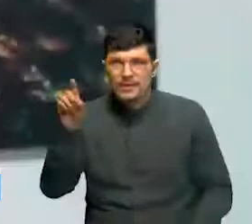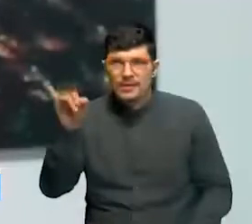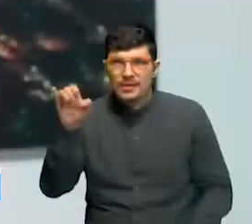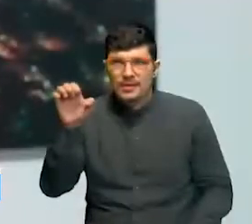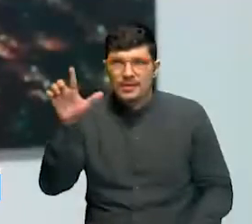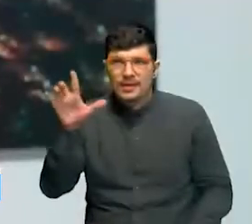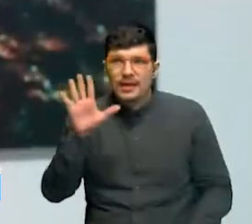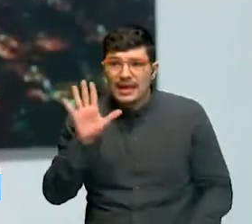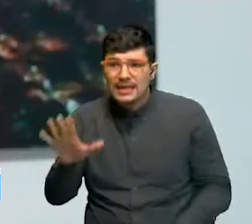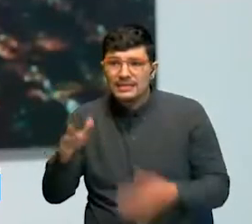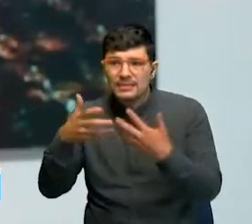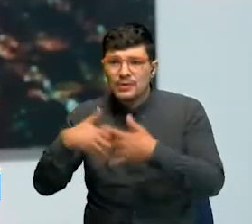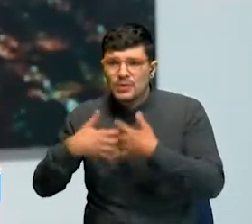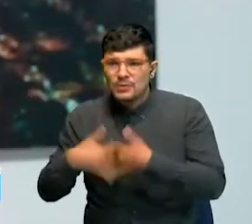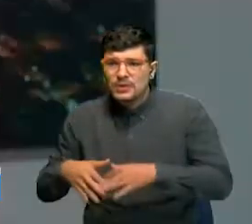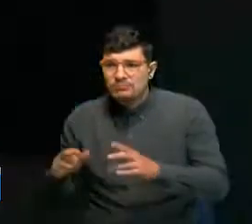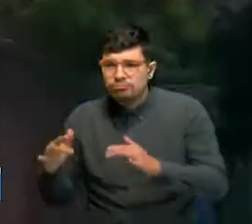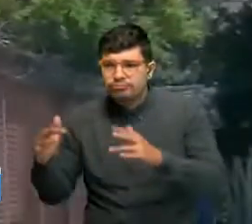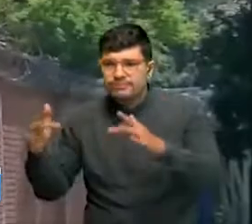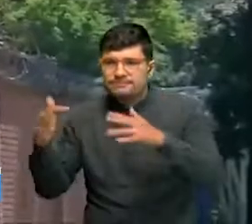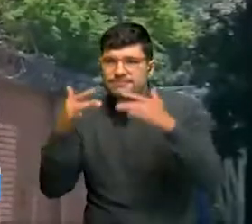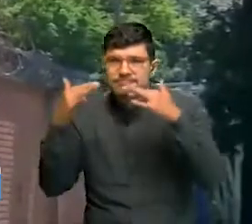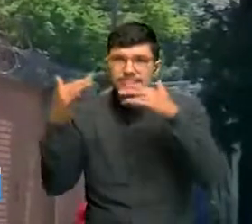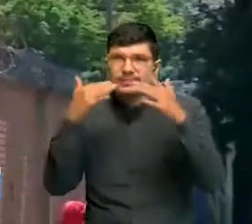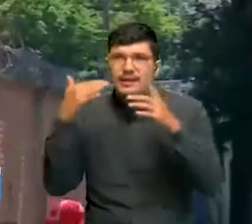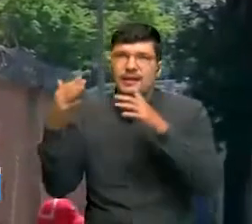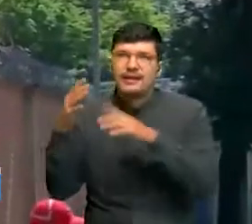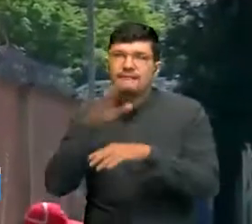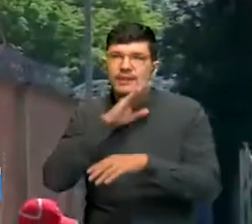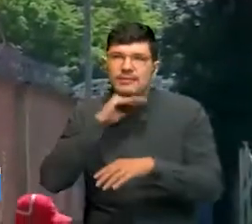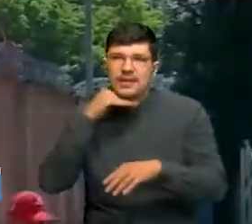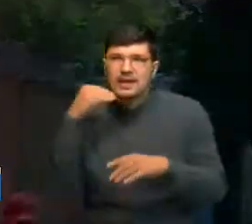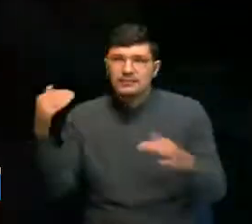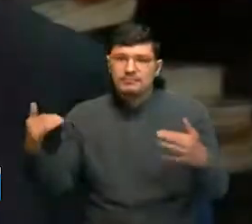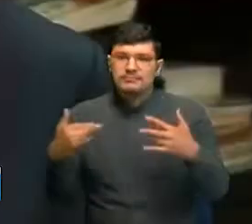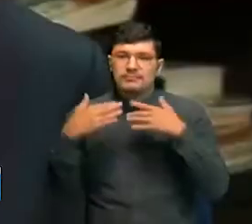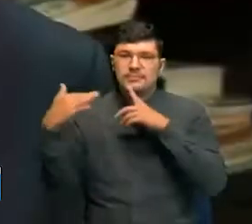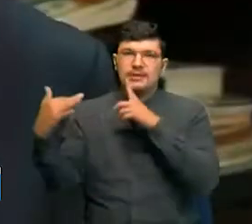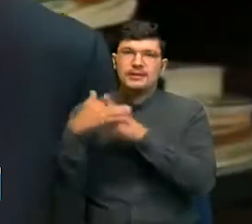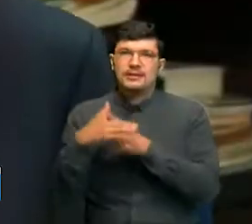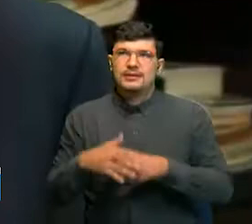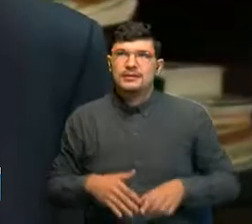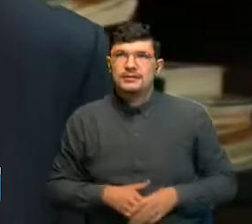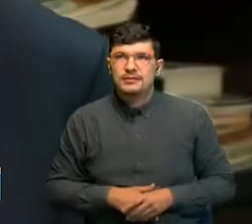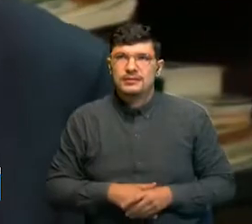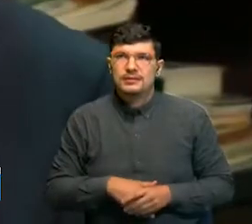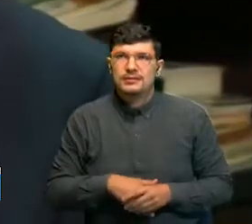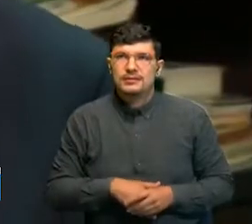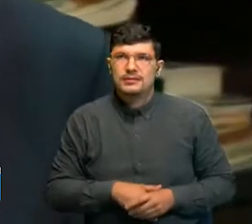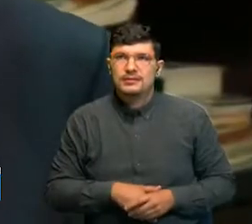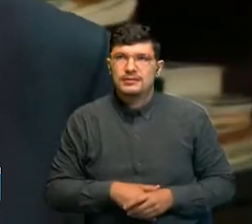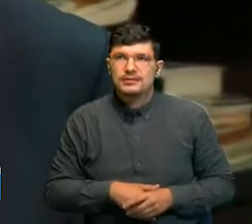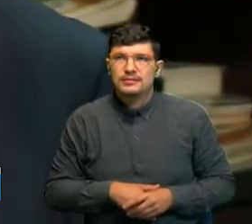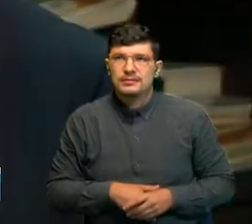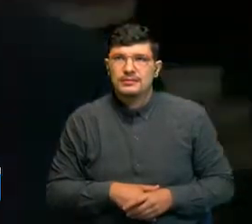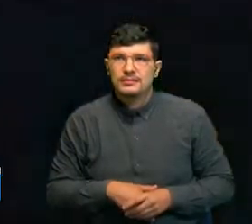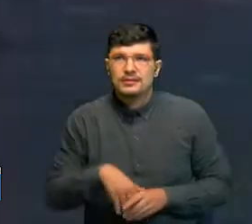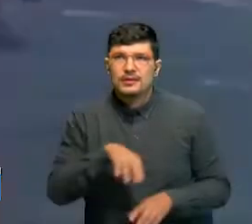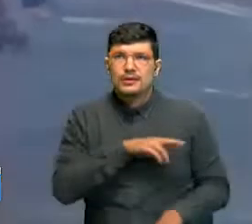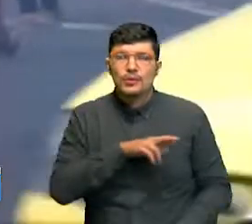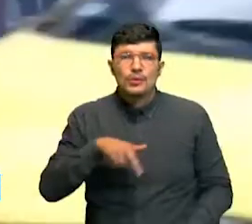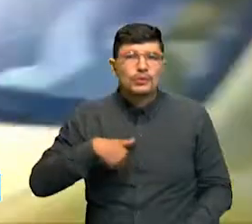Ese es el que produce las enfermedades respiratorias y que nos afecta. Tenemos un día sin carro, pero todo el año los